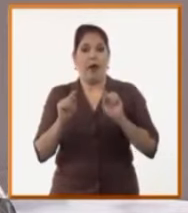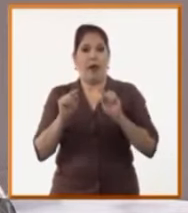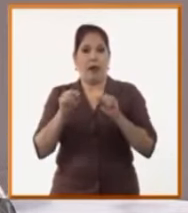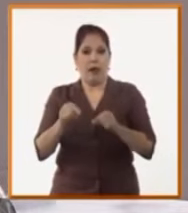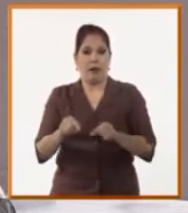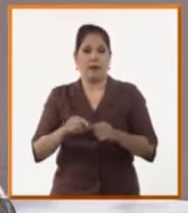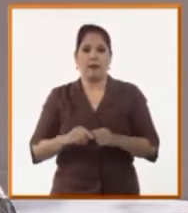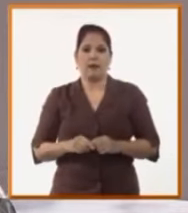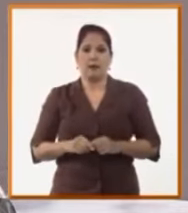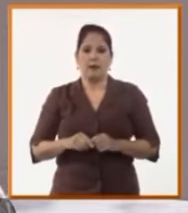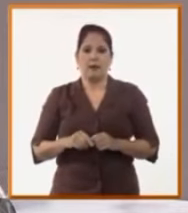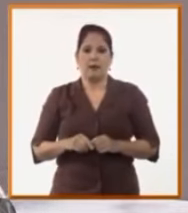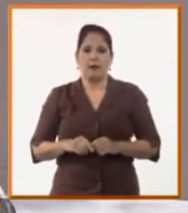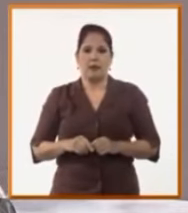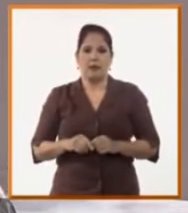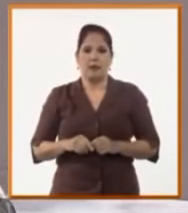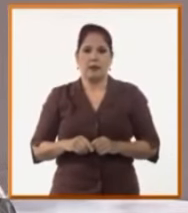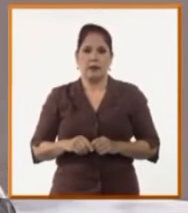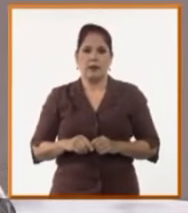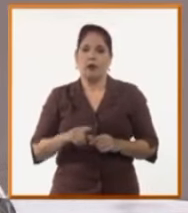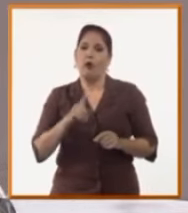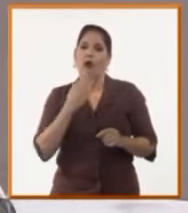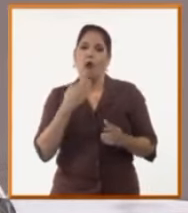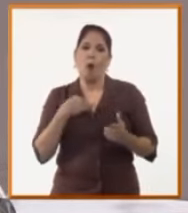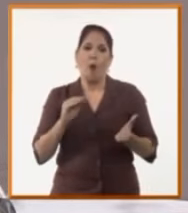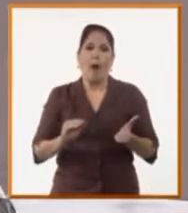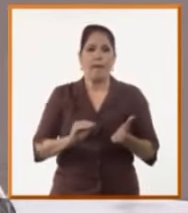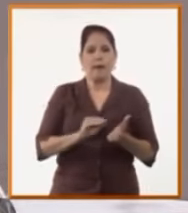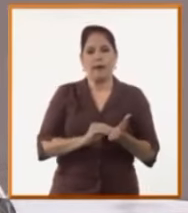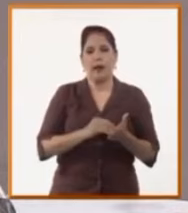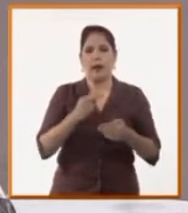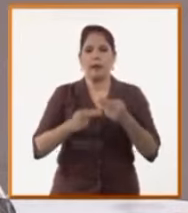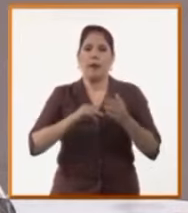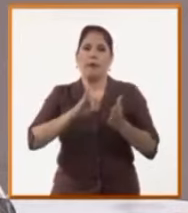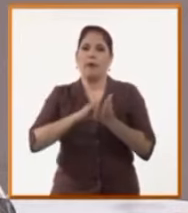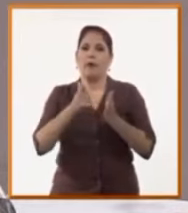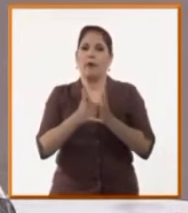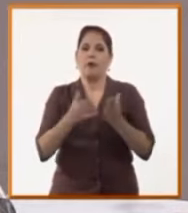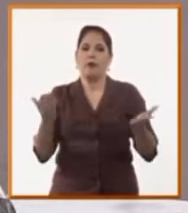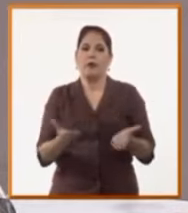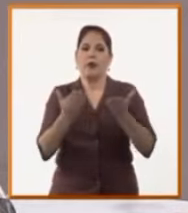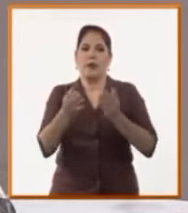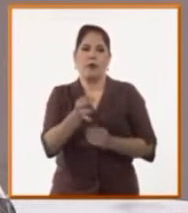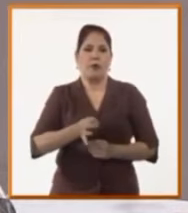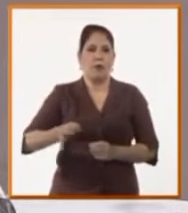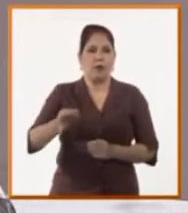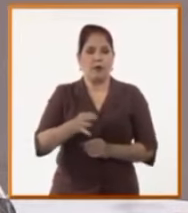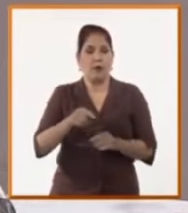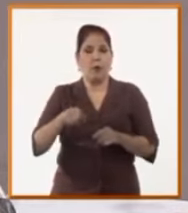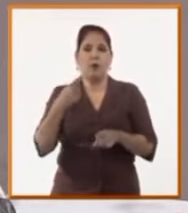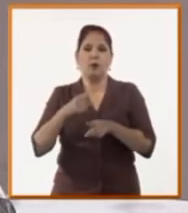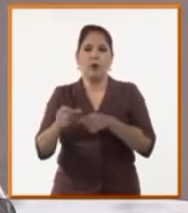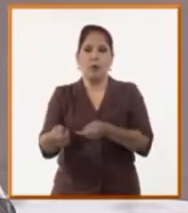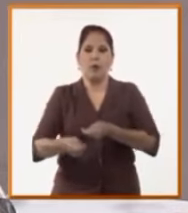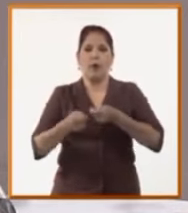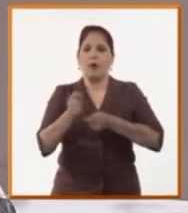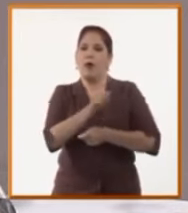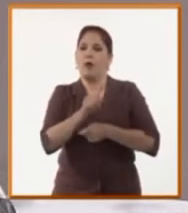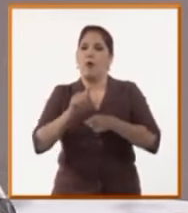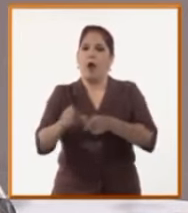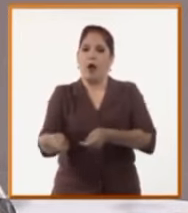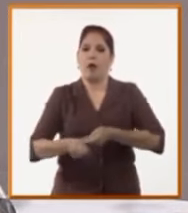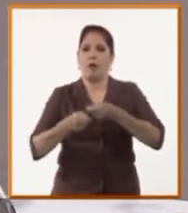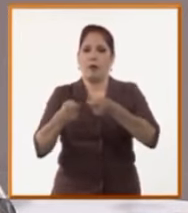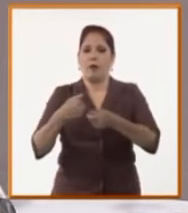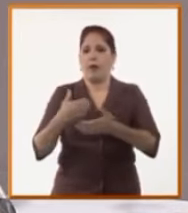se se instrumenta Cómo aportar qué es lo que tienen que hacer los proyectos de desarrollo local Y al igual que las cooperativas no agropecuarias y las micro